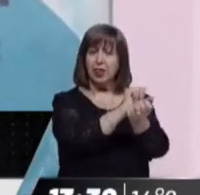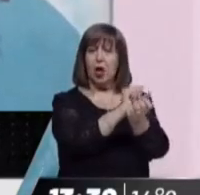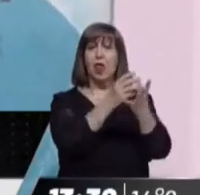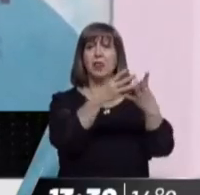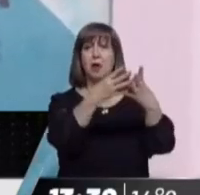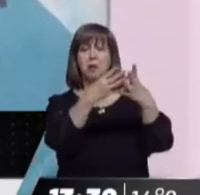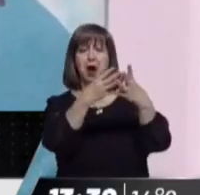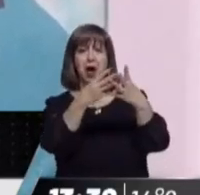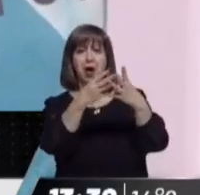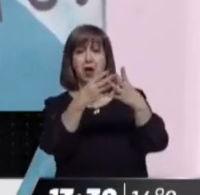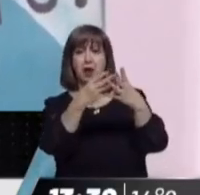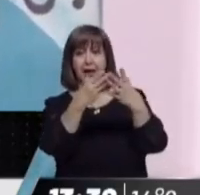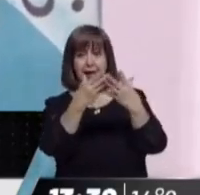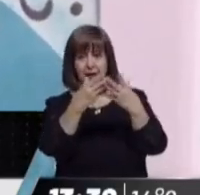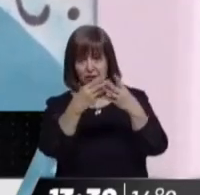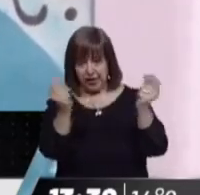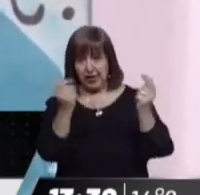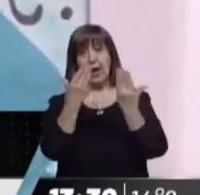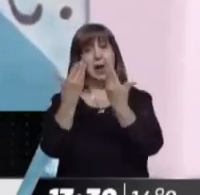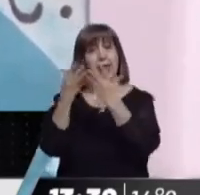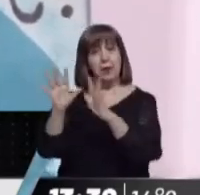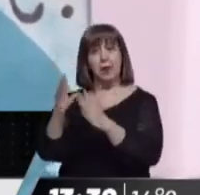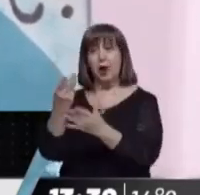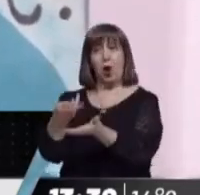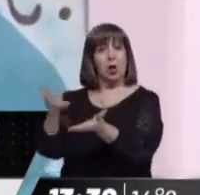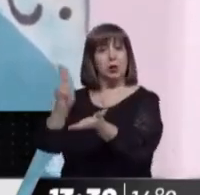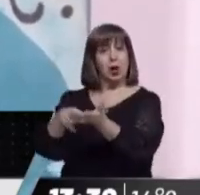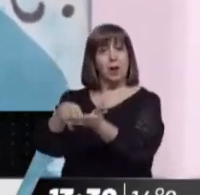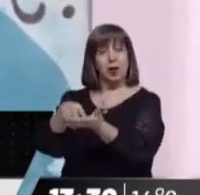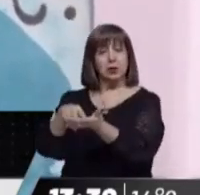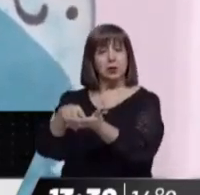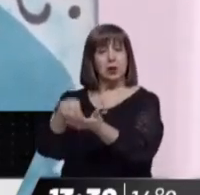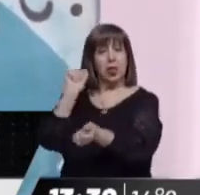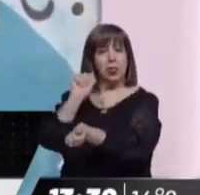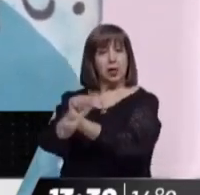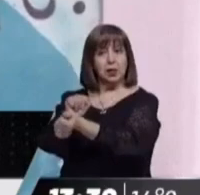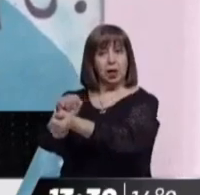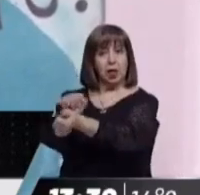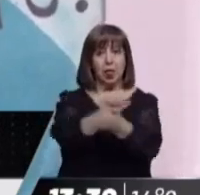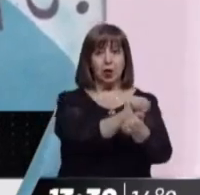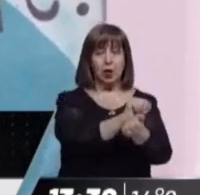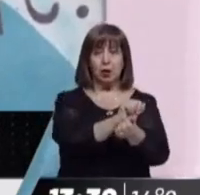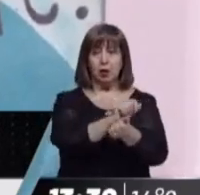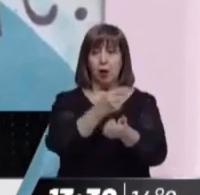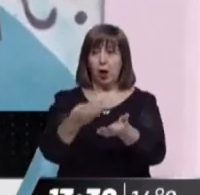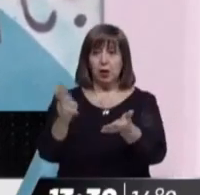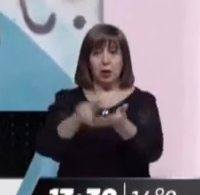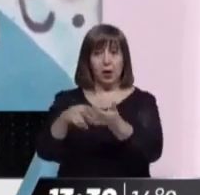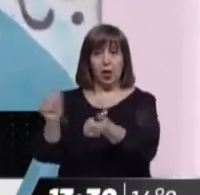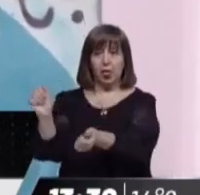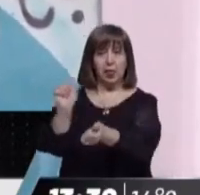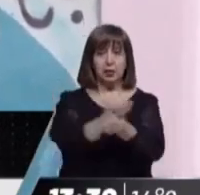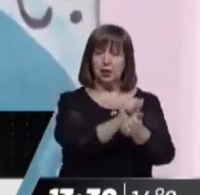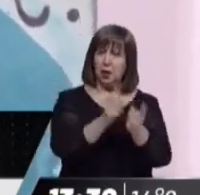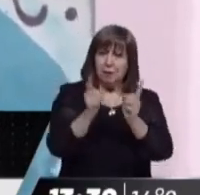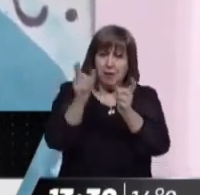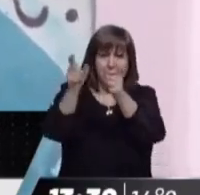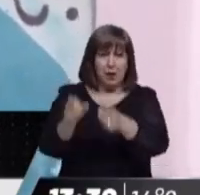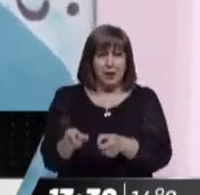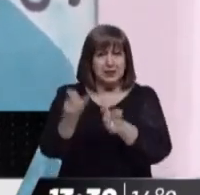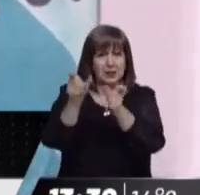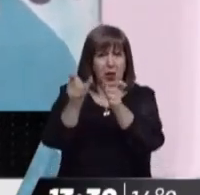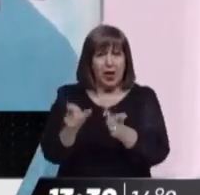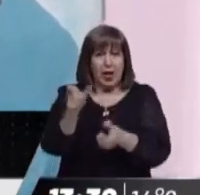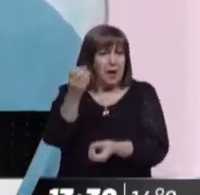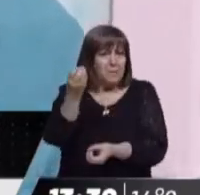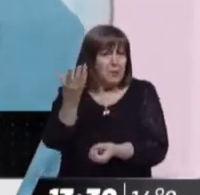justicia y eso nos llevó a plantearnos Cómo mejorar el funcionamiento con oralidad cambio de gestión transformación de los juzgados